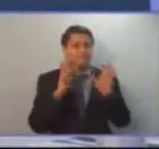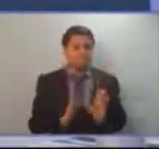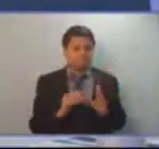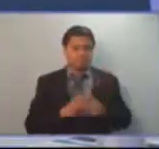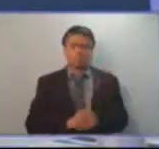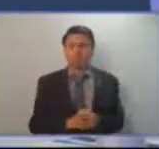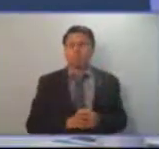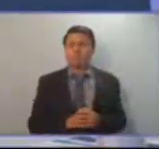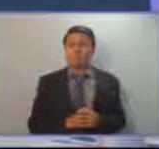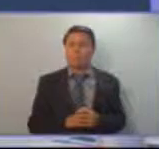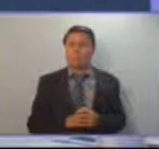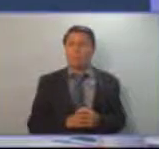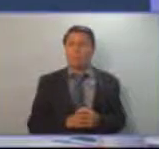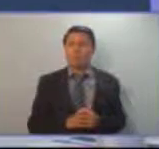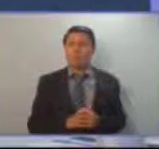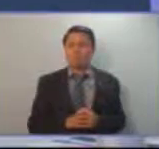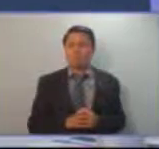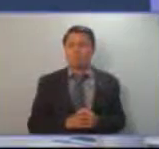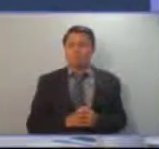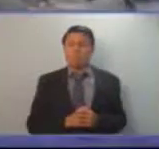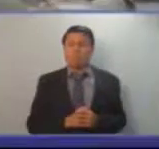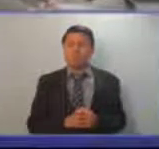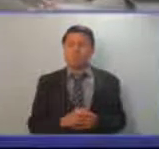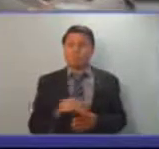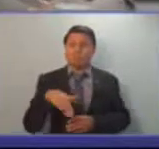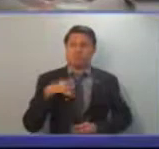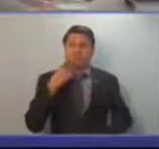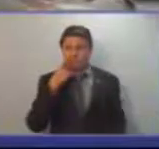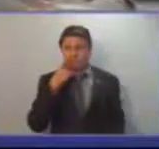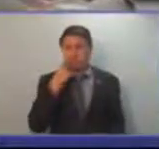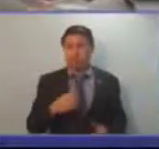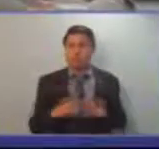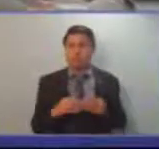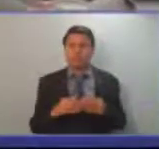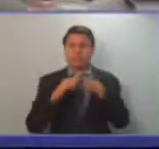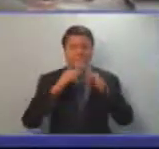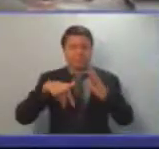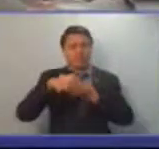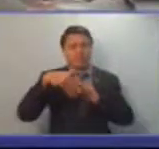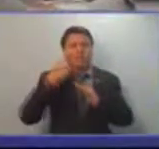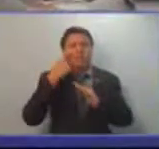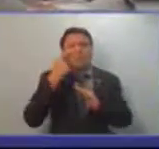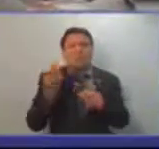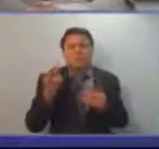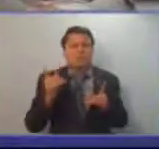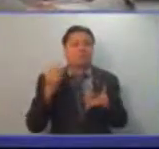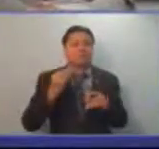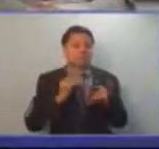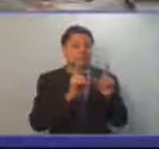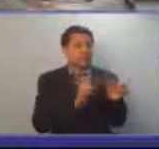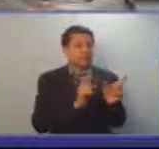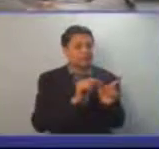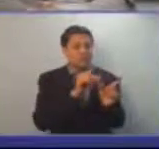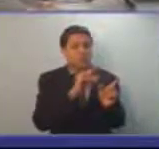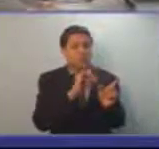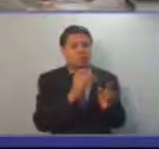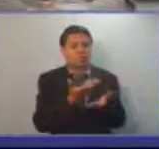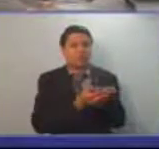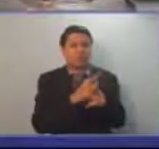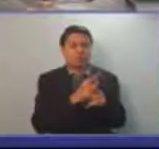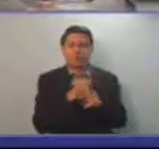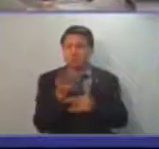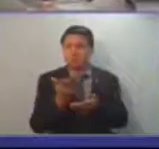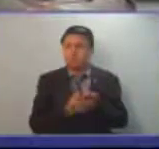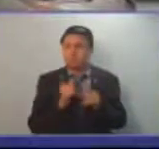residencia, de establecimiento o cambios de domicilio, y había una iniciativa de una modificación en ese